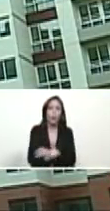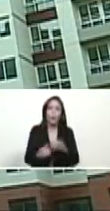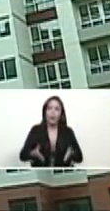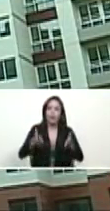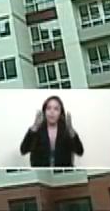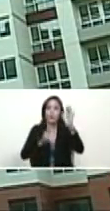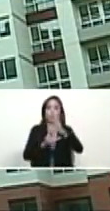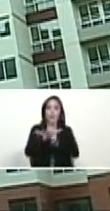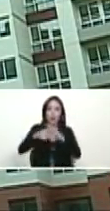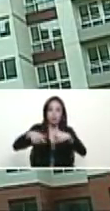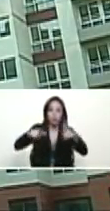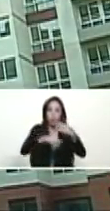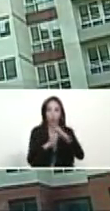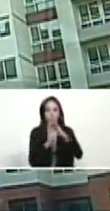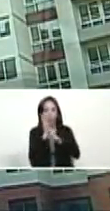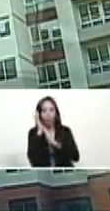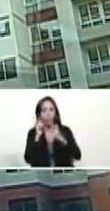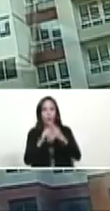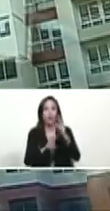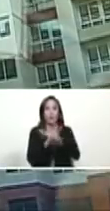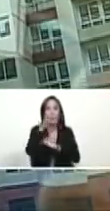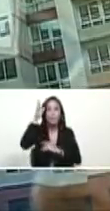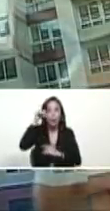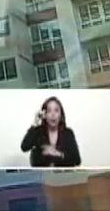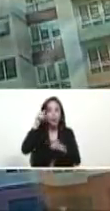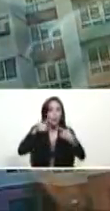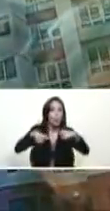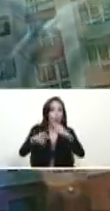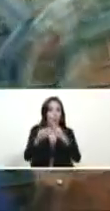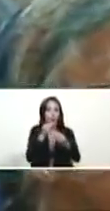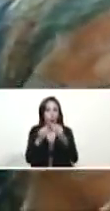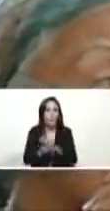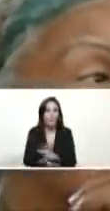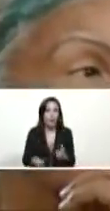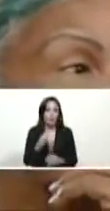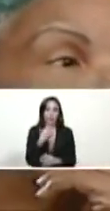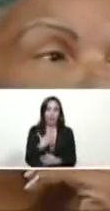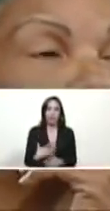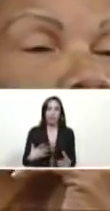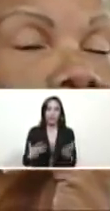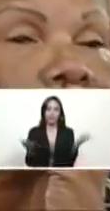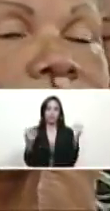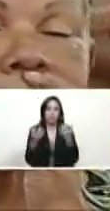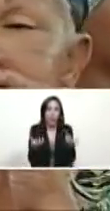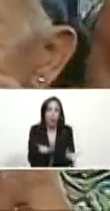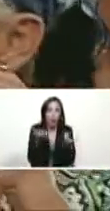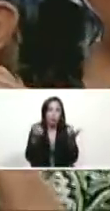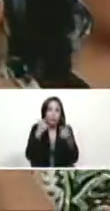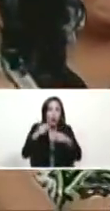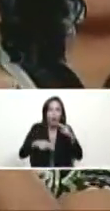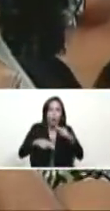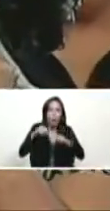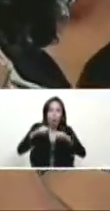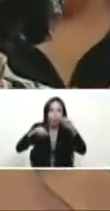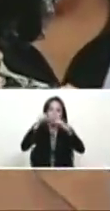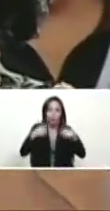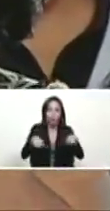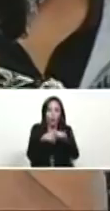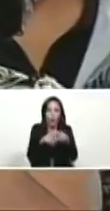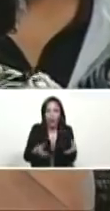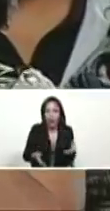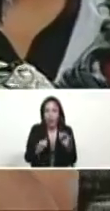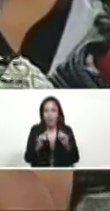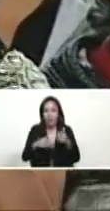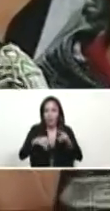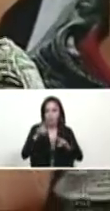3 habitaciones, 2 baños, sala, comedor, bello, como el que construye y entrega la gran misión Vivienda